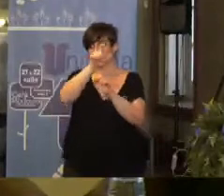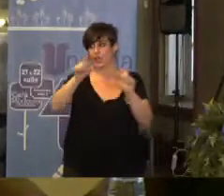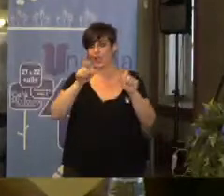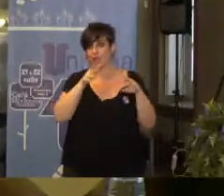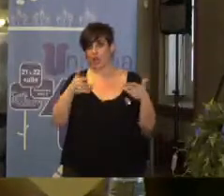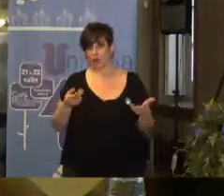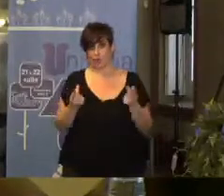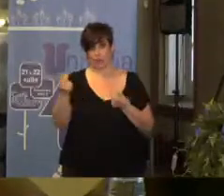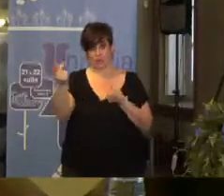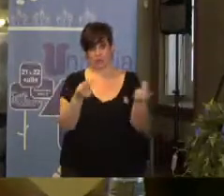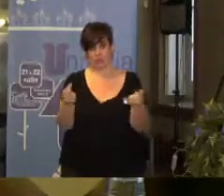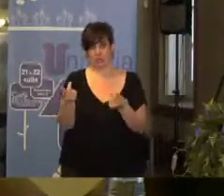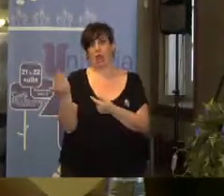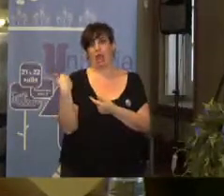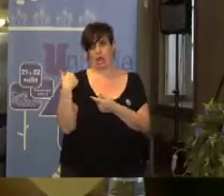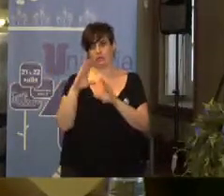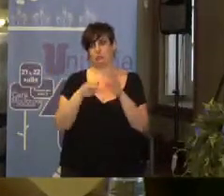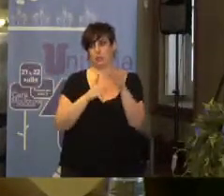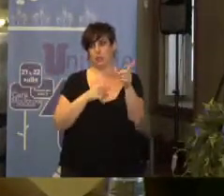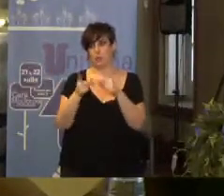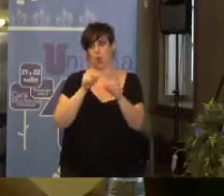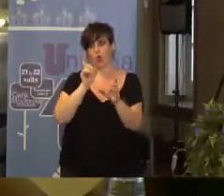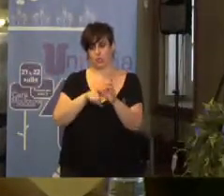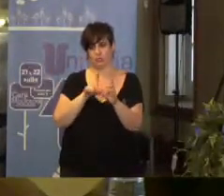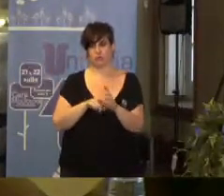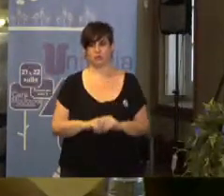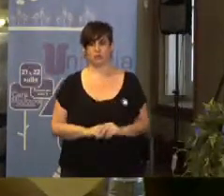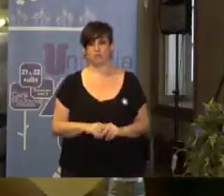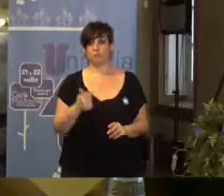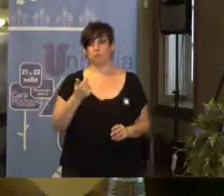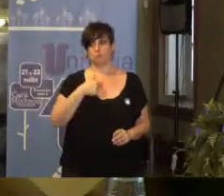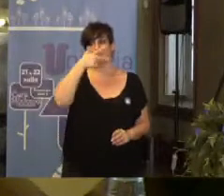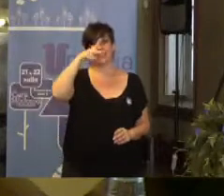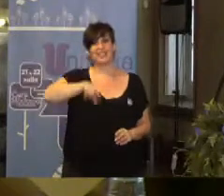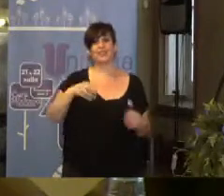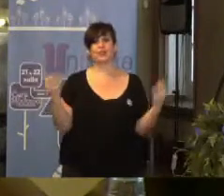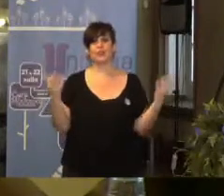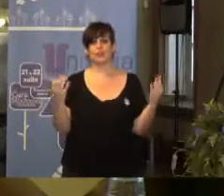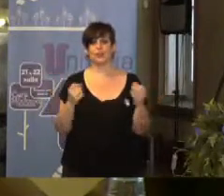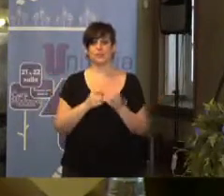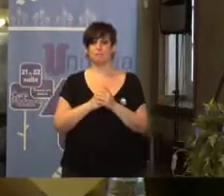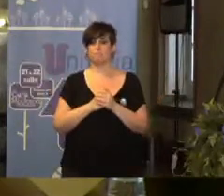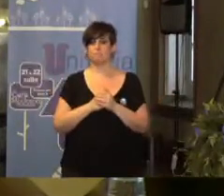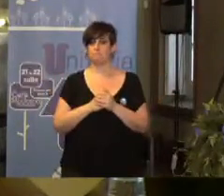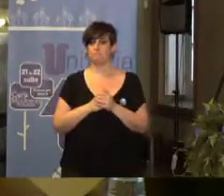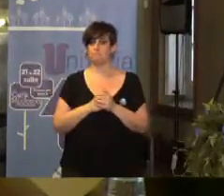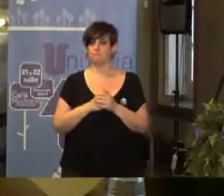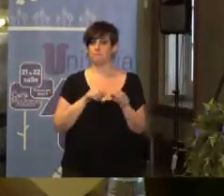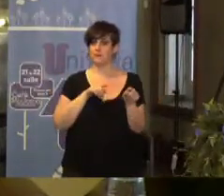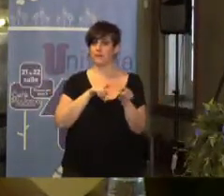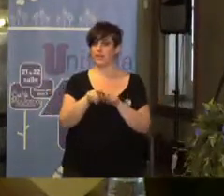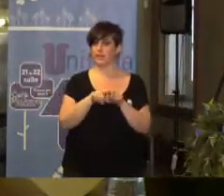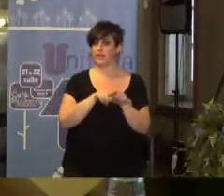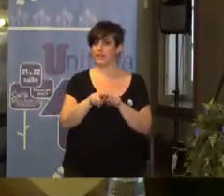outros lares, non? En todo caso, eu creo que teño que reconocer que a miña crítica foi sempre máis